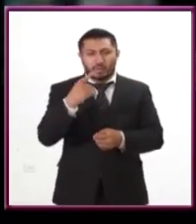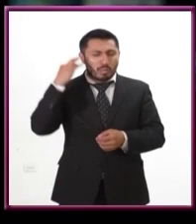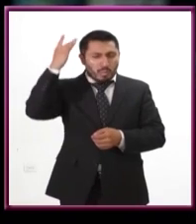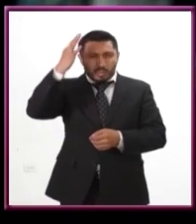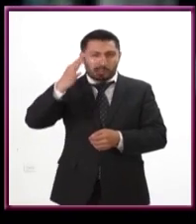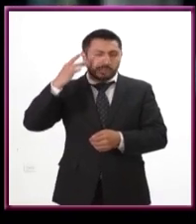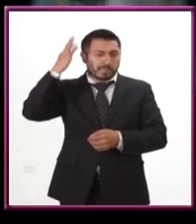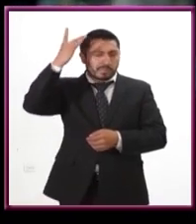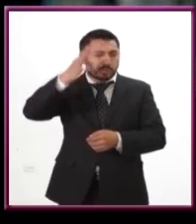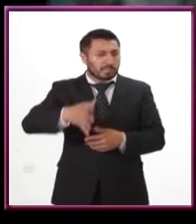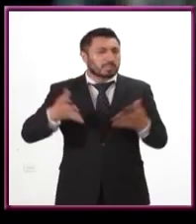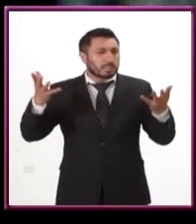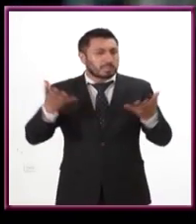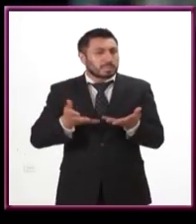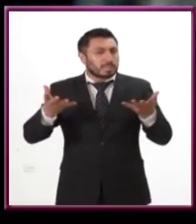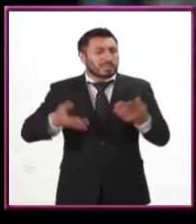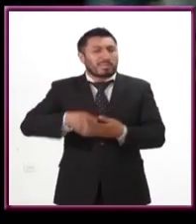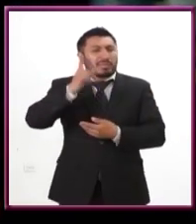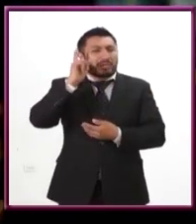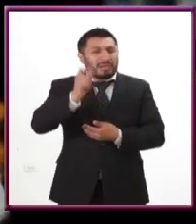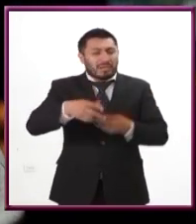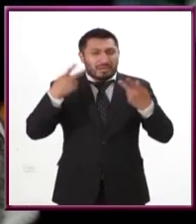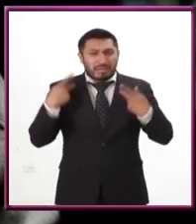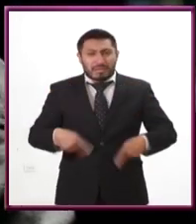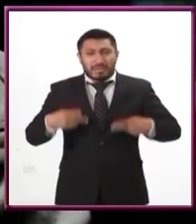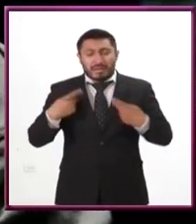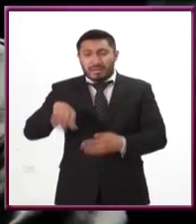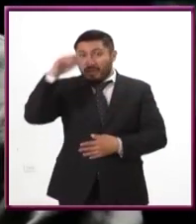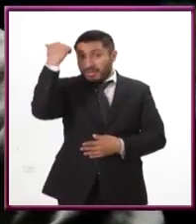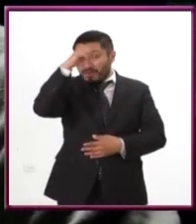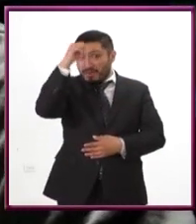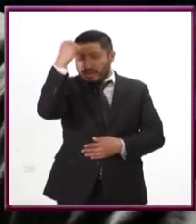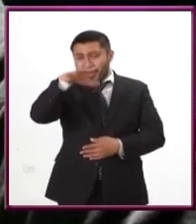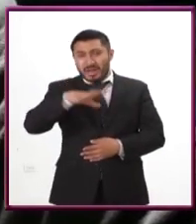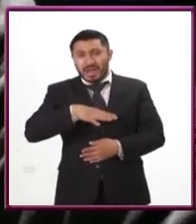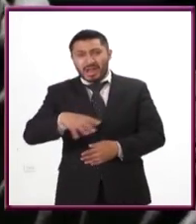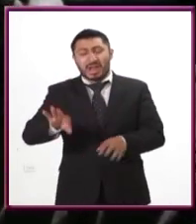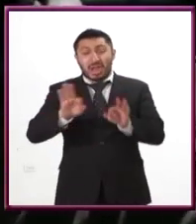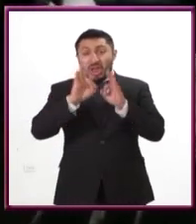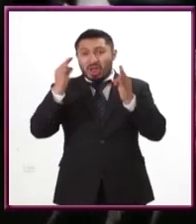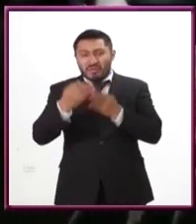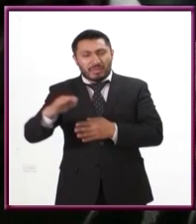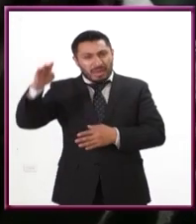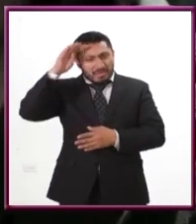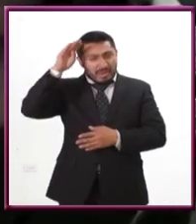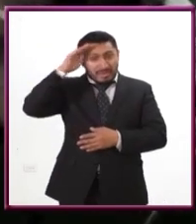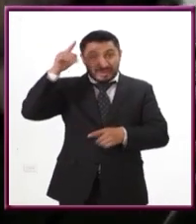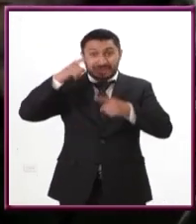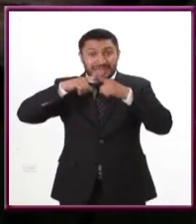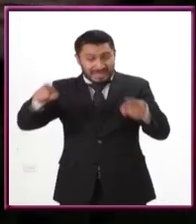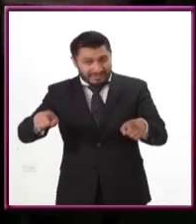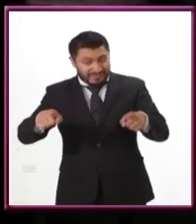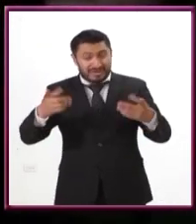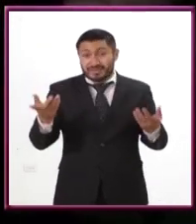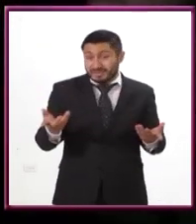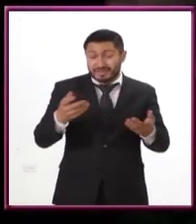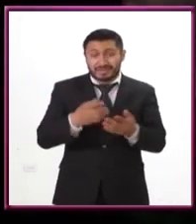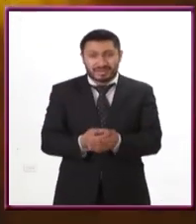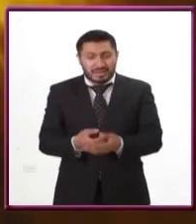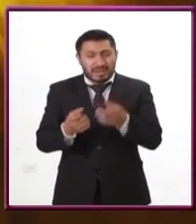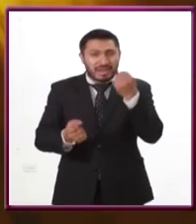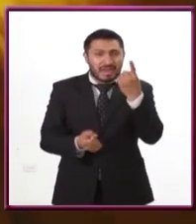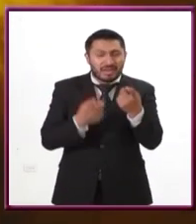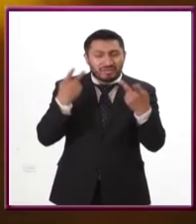Una analogía que comúnmente se ha hecho es que los autistas tienen un sistema operativo neurológico diferente al no